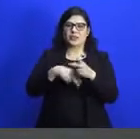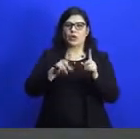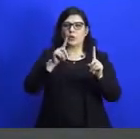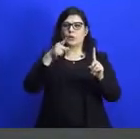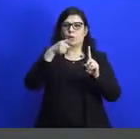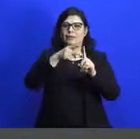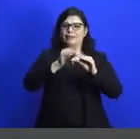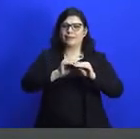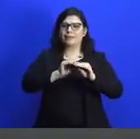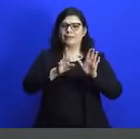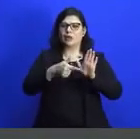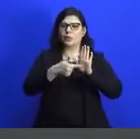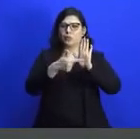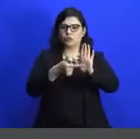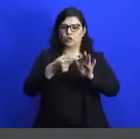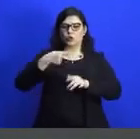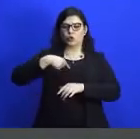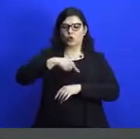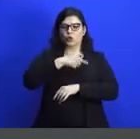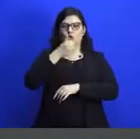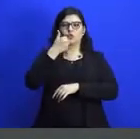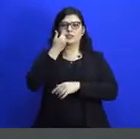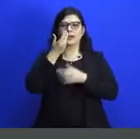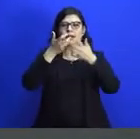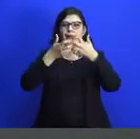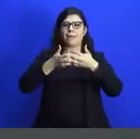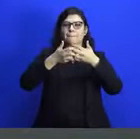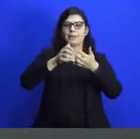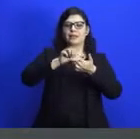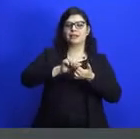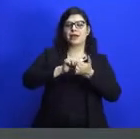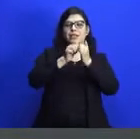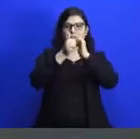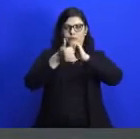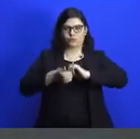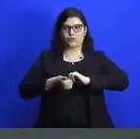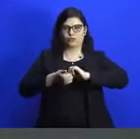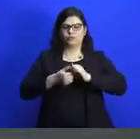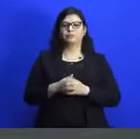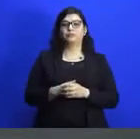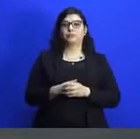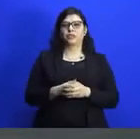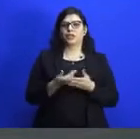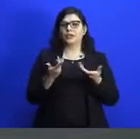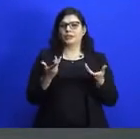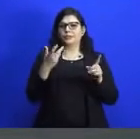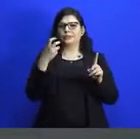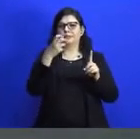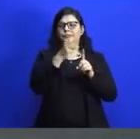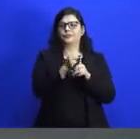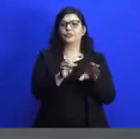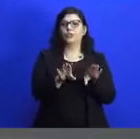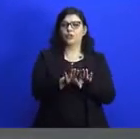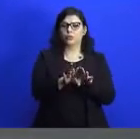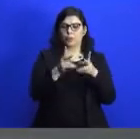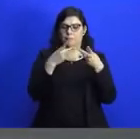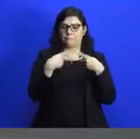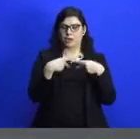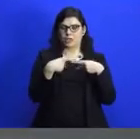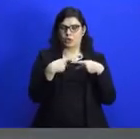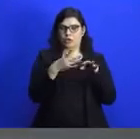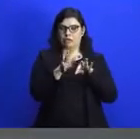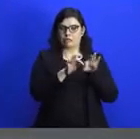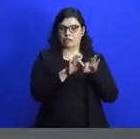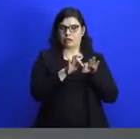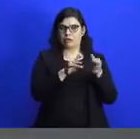es clara, convertirnos en una empresa regenerativa. Una parte fundamental para lograrlo es colocar a nuestros asociados y